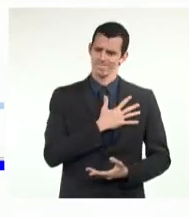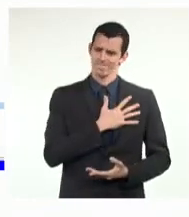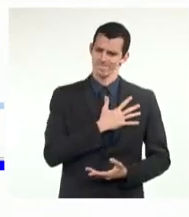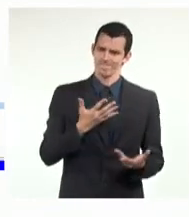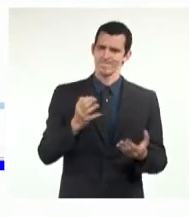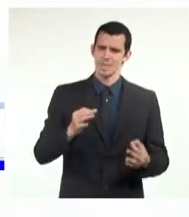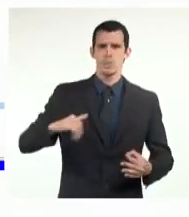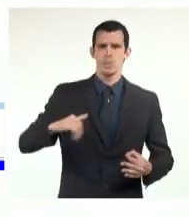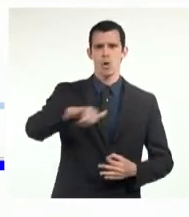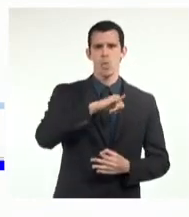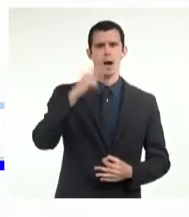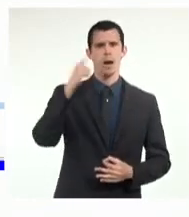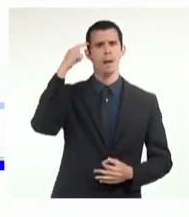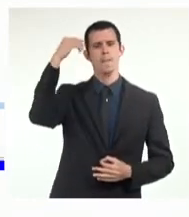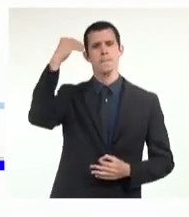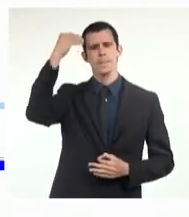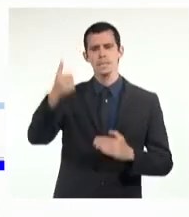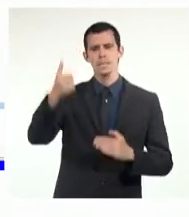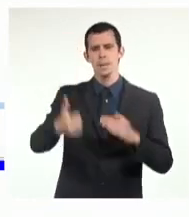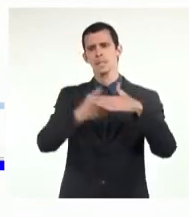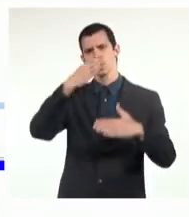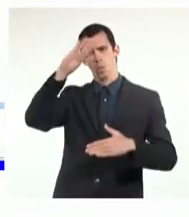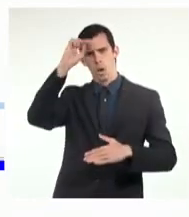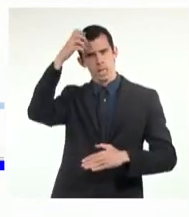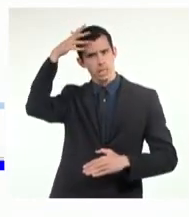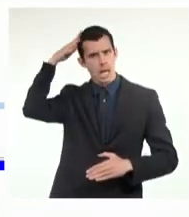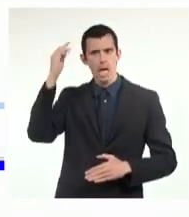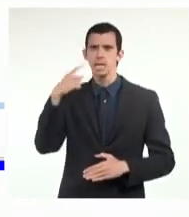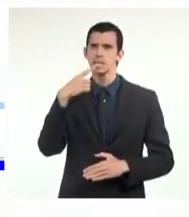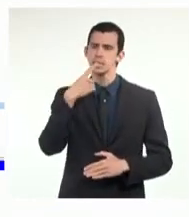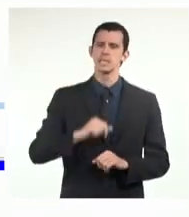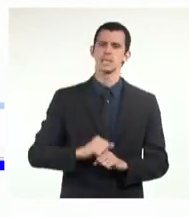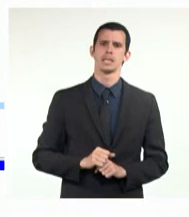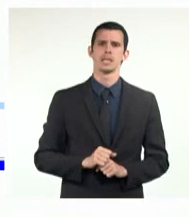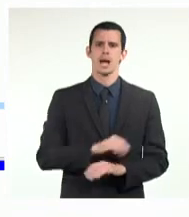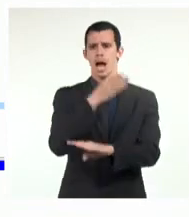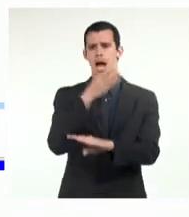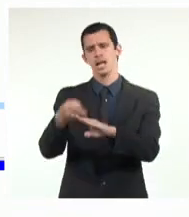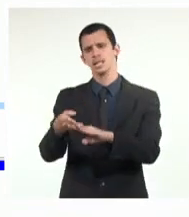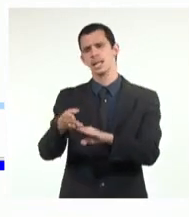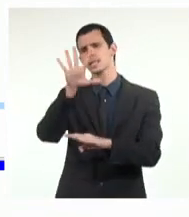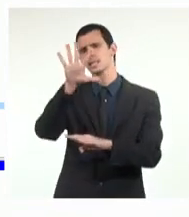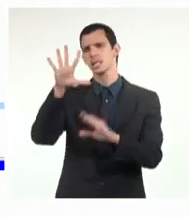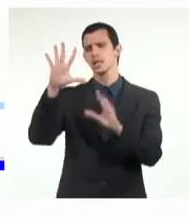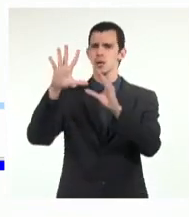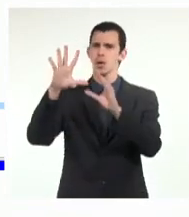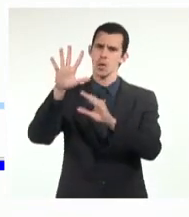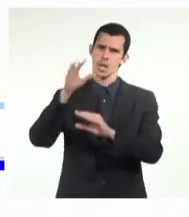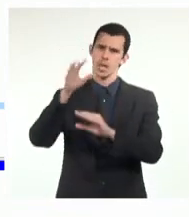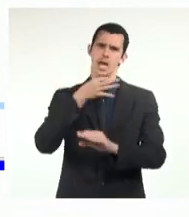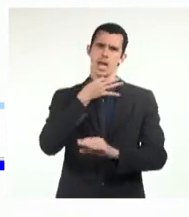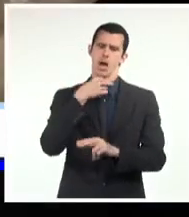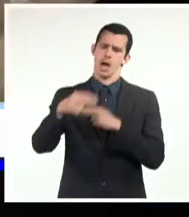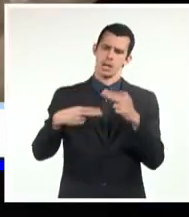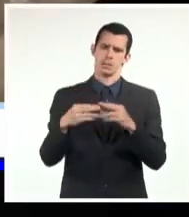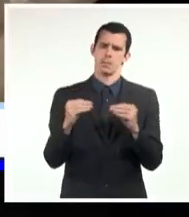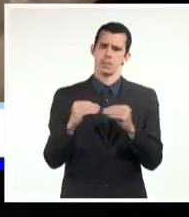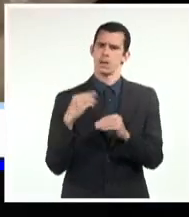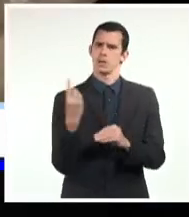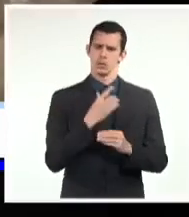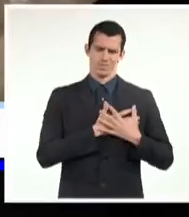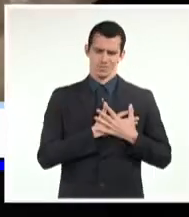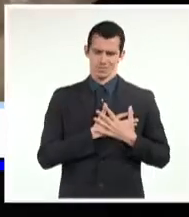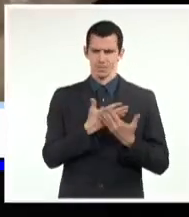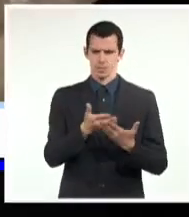oficial desde las 6 ante meridiano hasta las 12 de la noche del 5 de enero. Benedicto XVI manifestó afectuosos